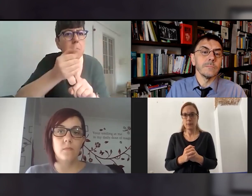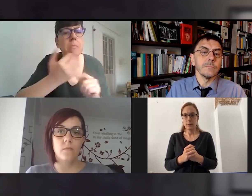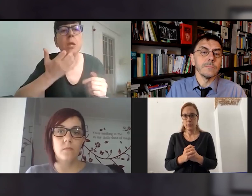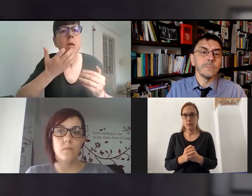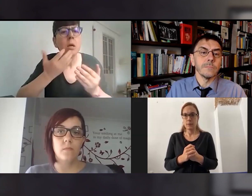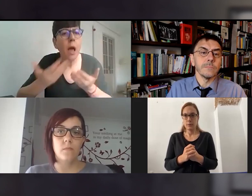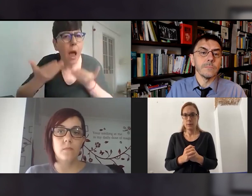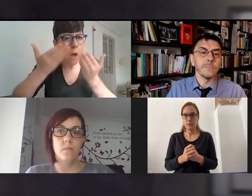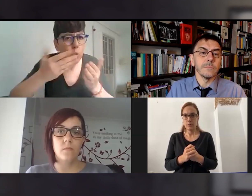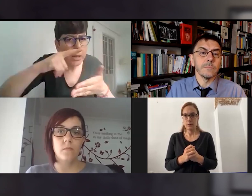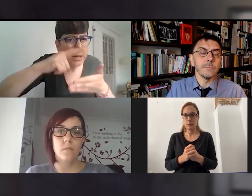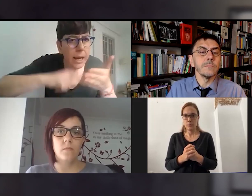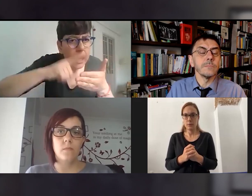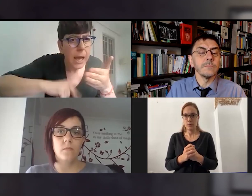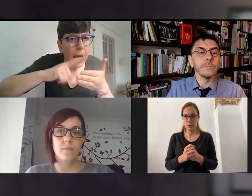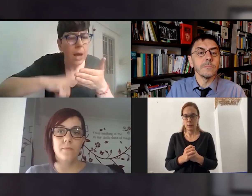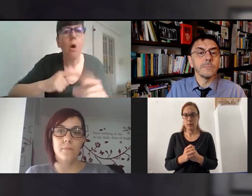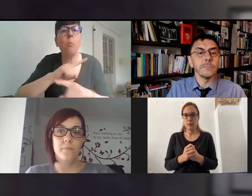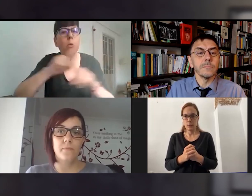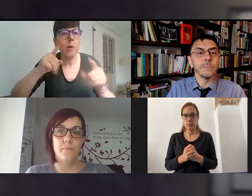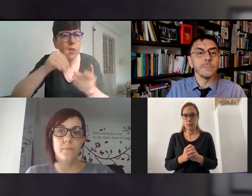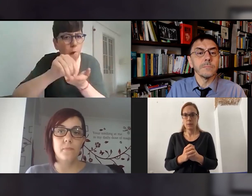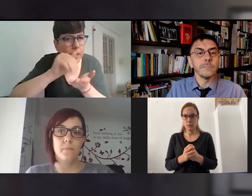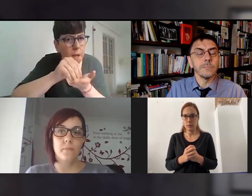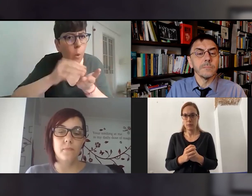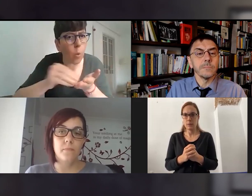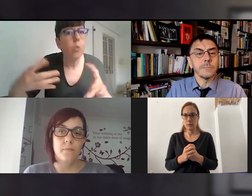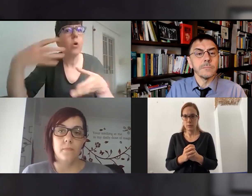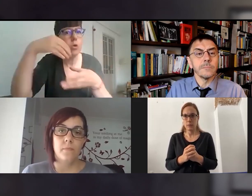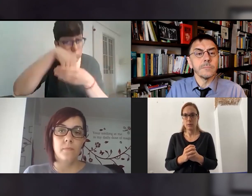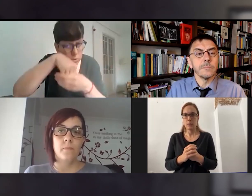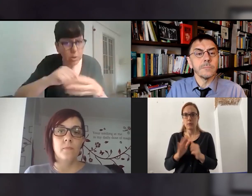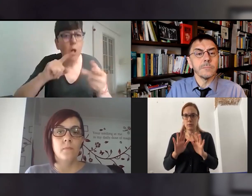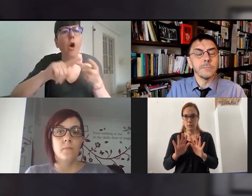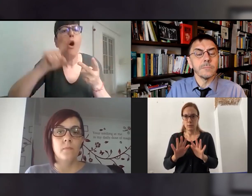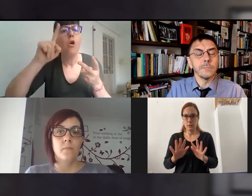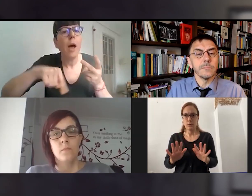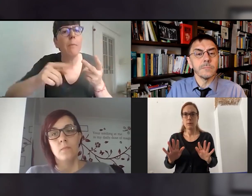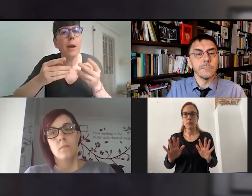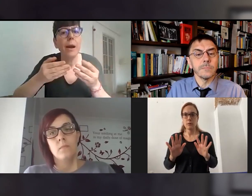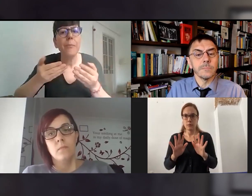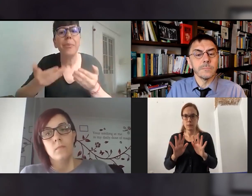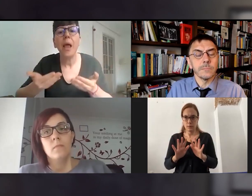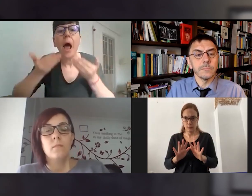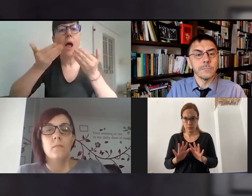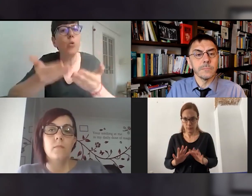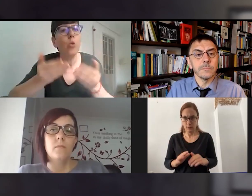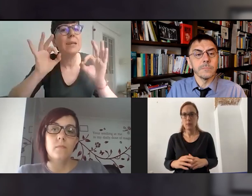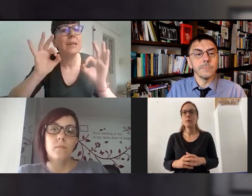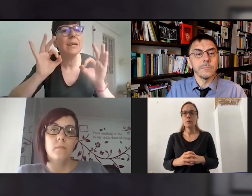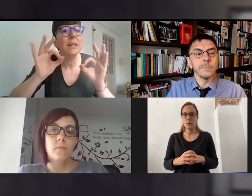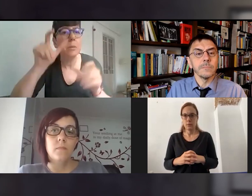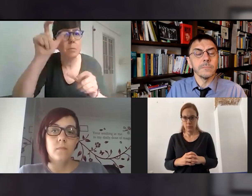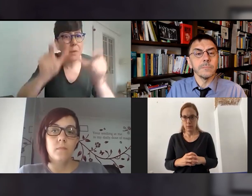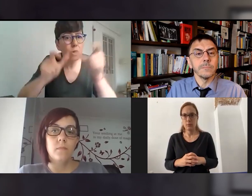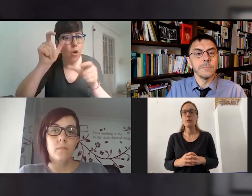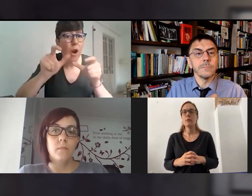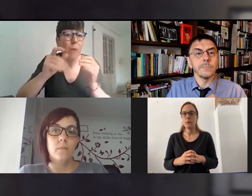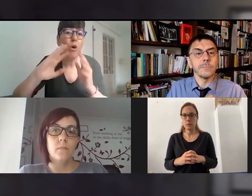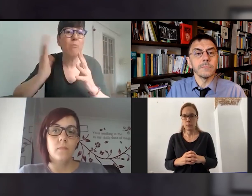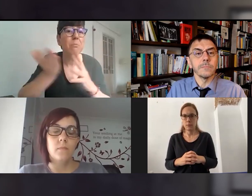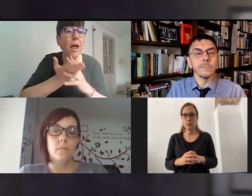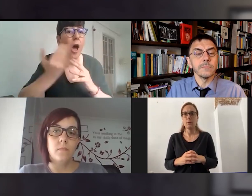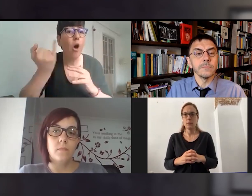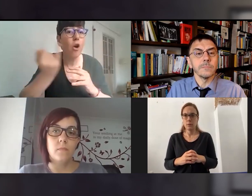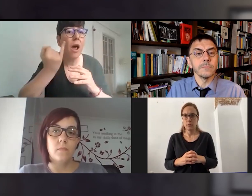como comentaba Conchi, cosas que hemos ido consiguiendo, ayudas en el alquiler, en la paralización de los desahucios en esta época,